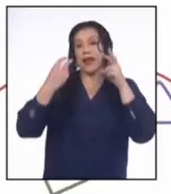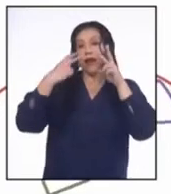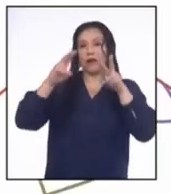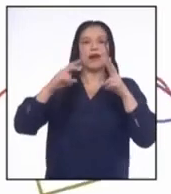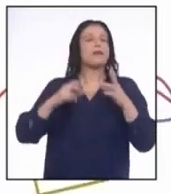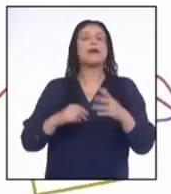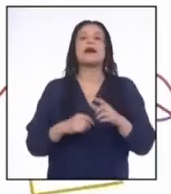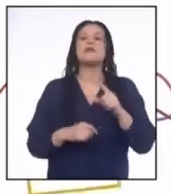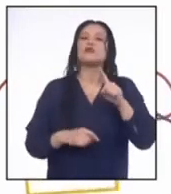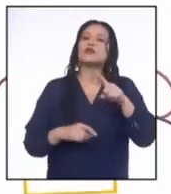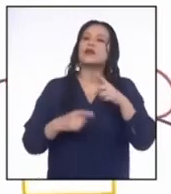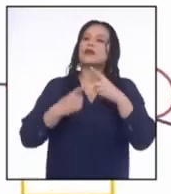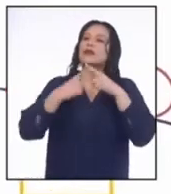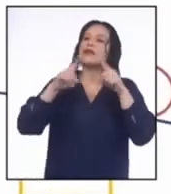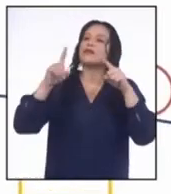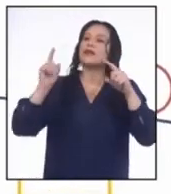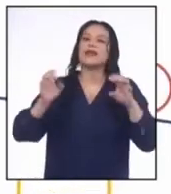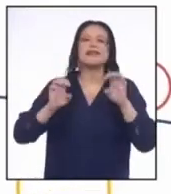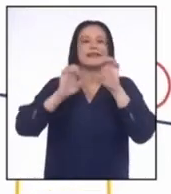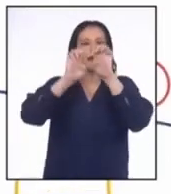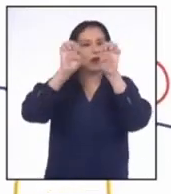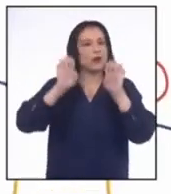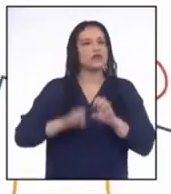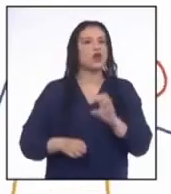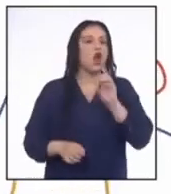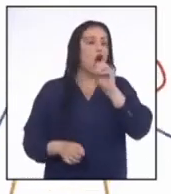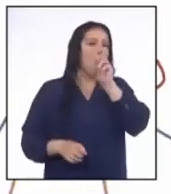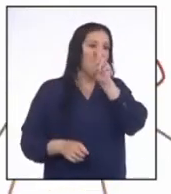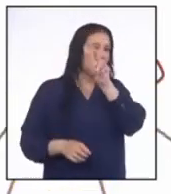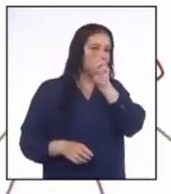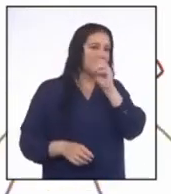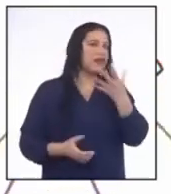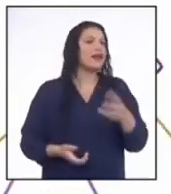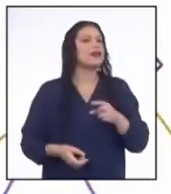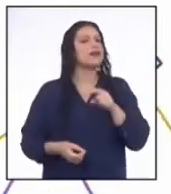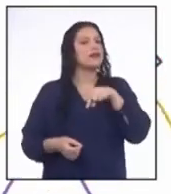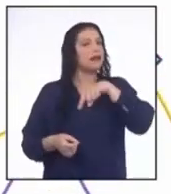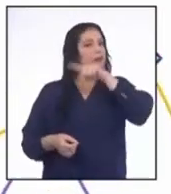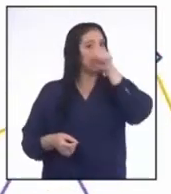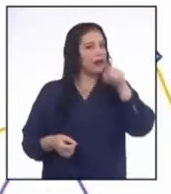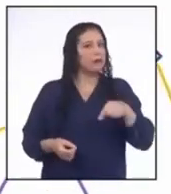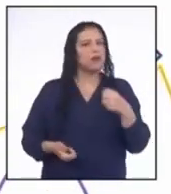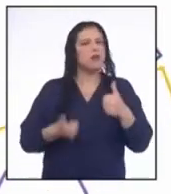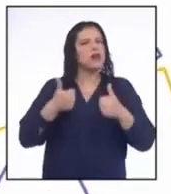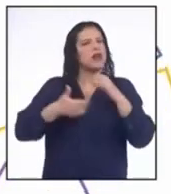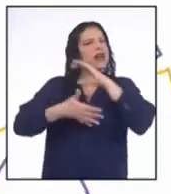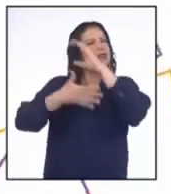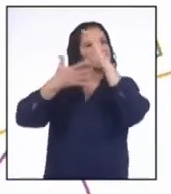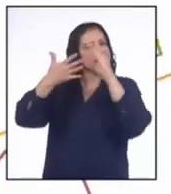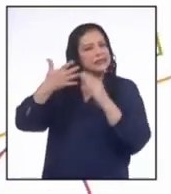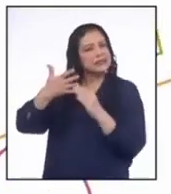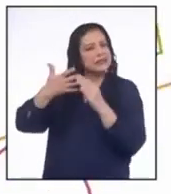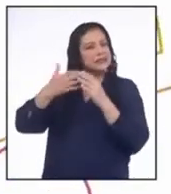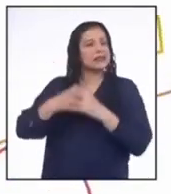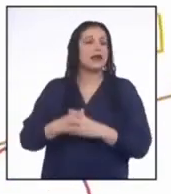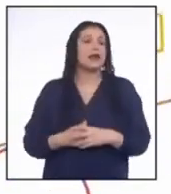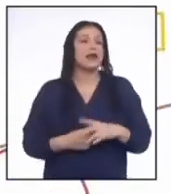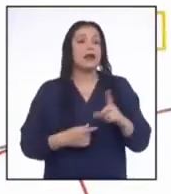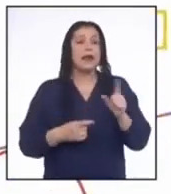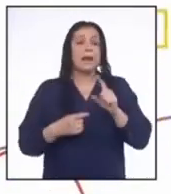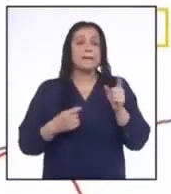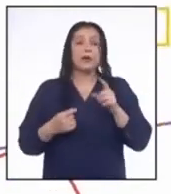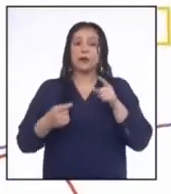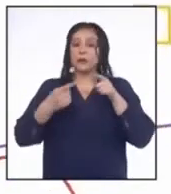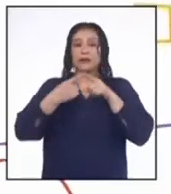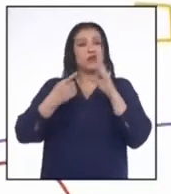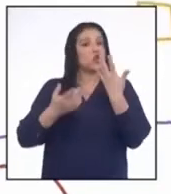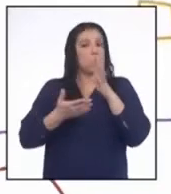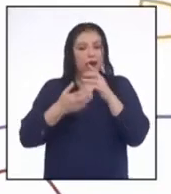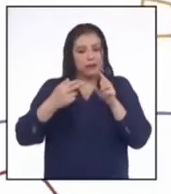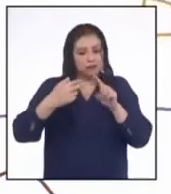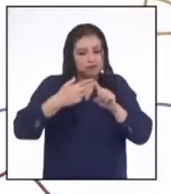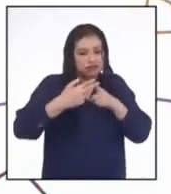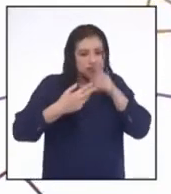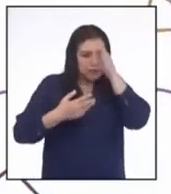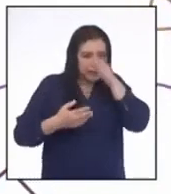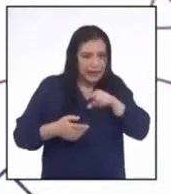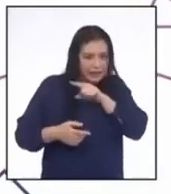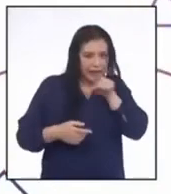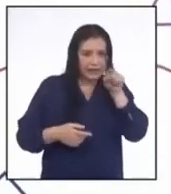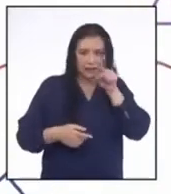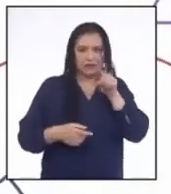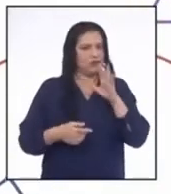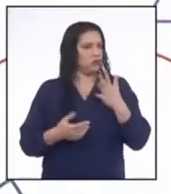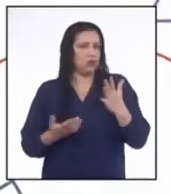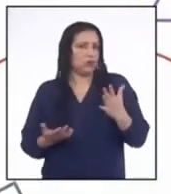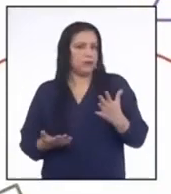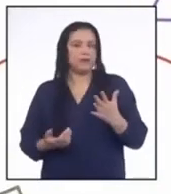Veamos una de las variantes de la ecuación ordinaria de la parábola, que se caracteriza porque el vértice no se encuentra en el origen.